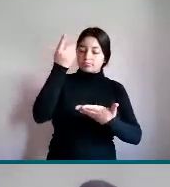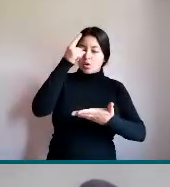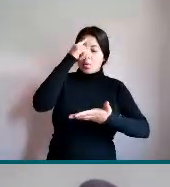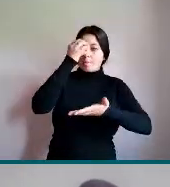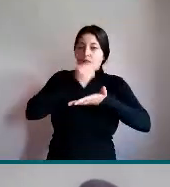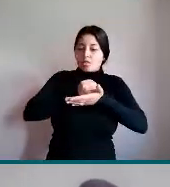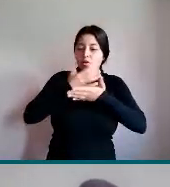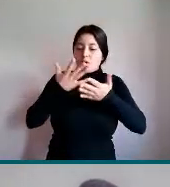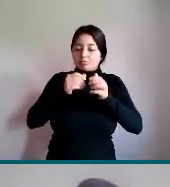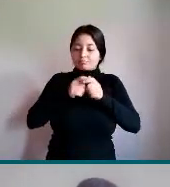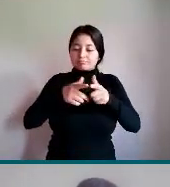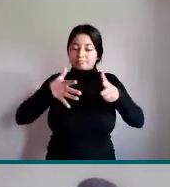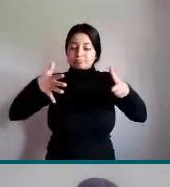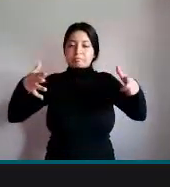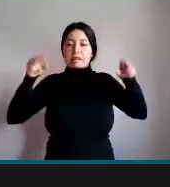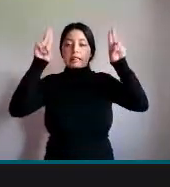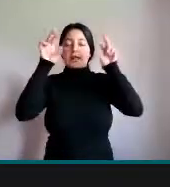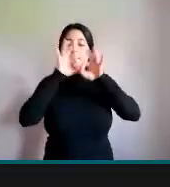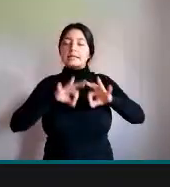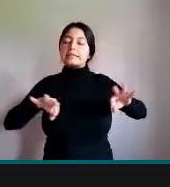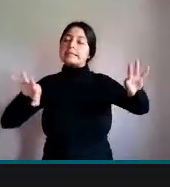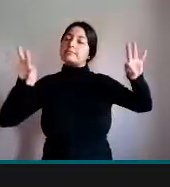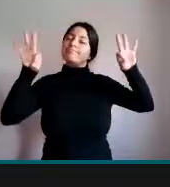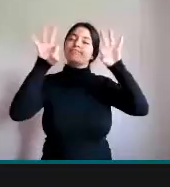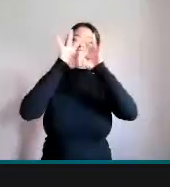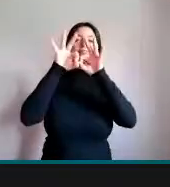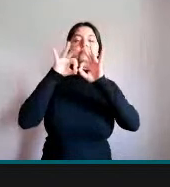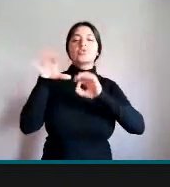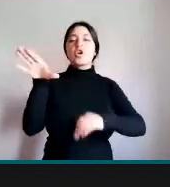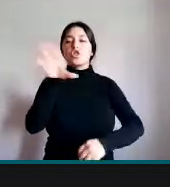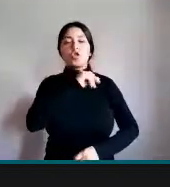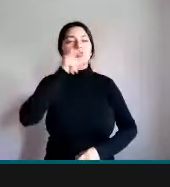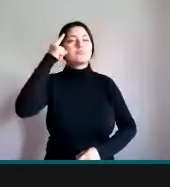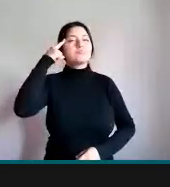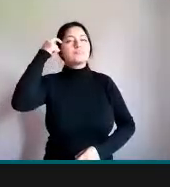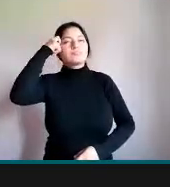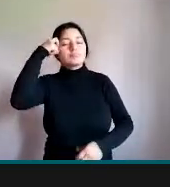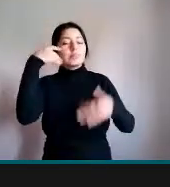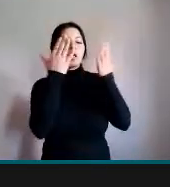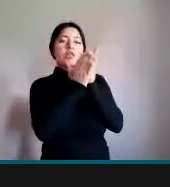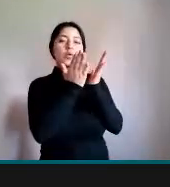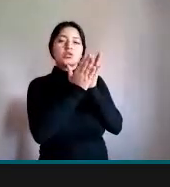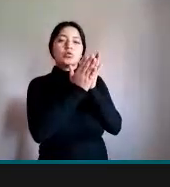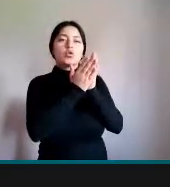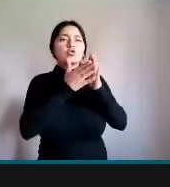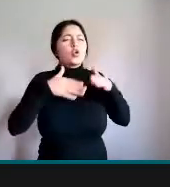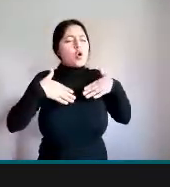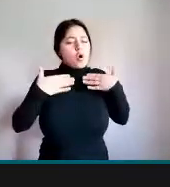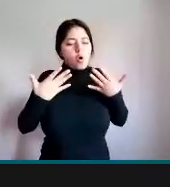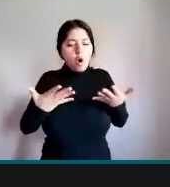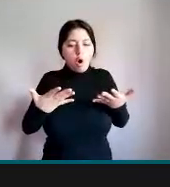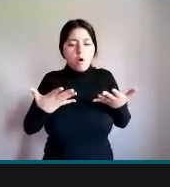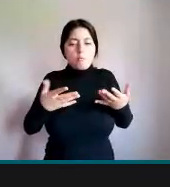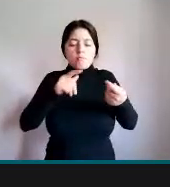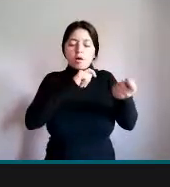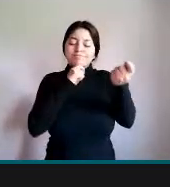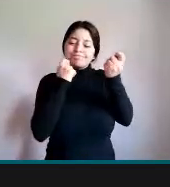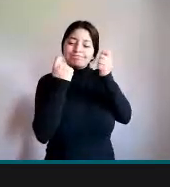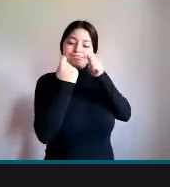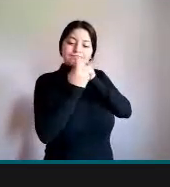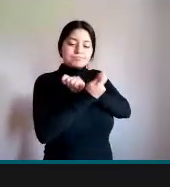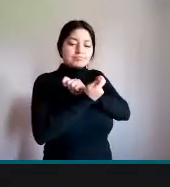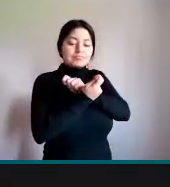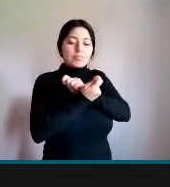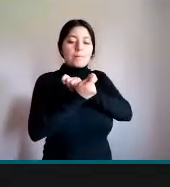grandes aspectos o de los grandes retos que tenemos en educación, ¿no? Y es cómo conseguir cambiar el modelo formativo,